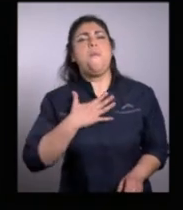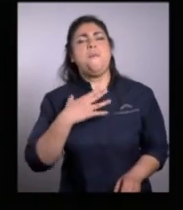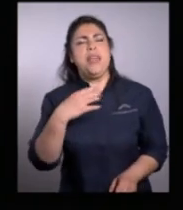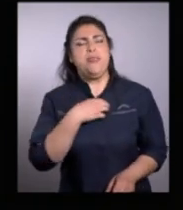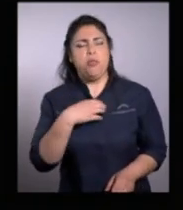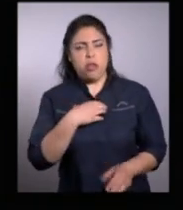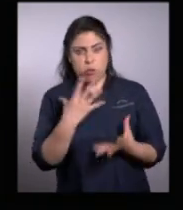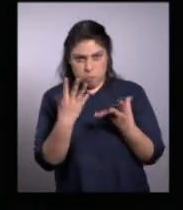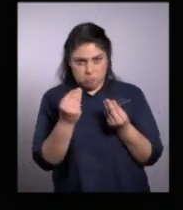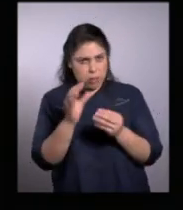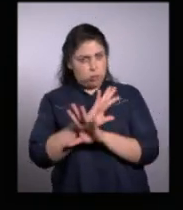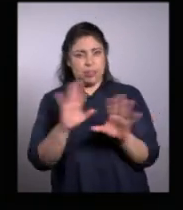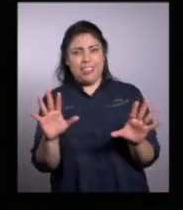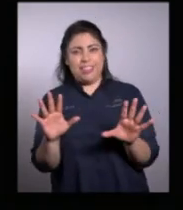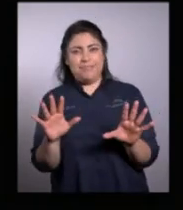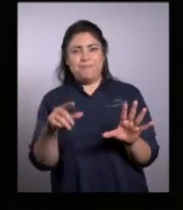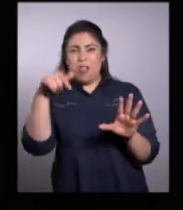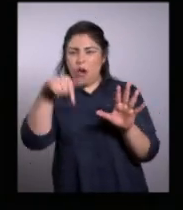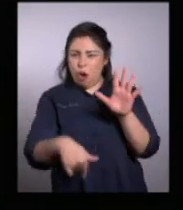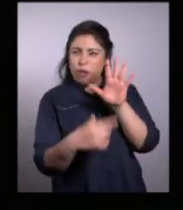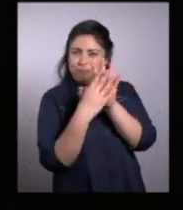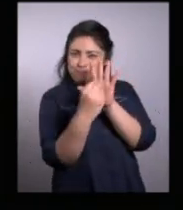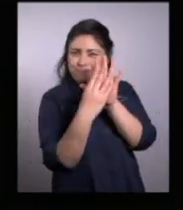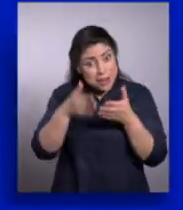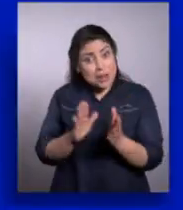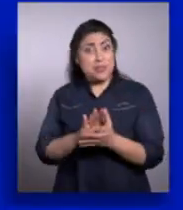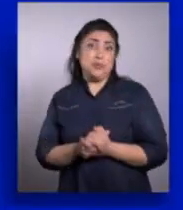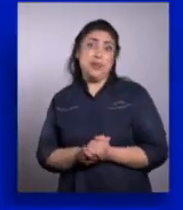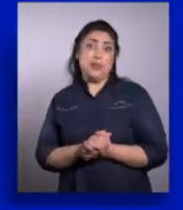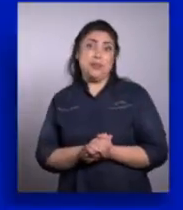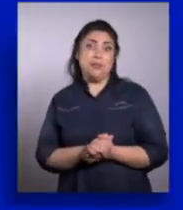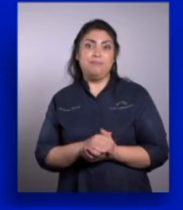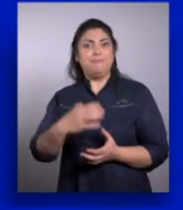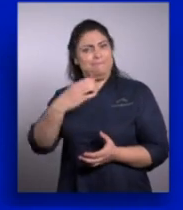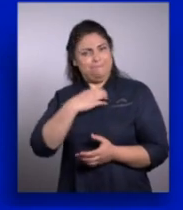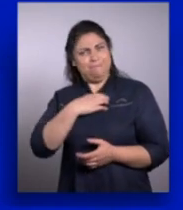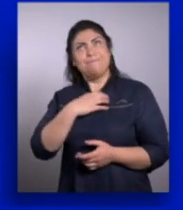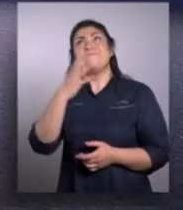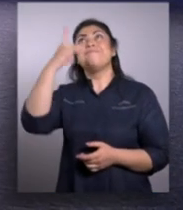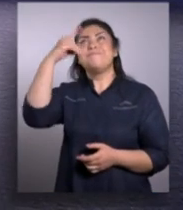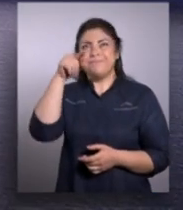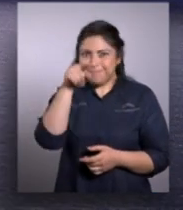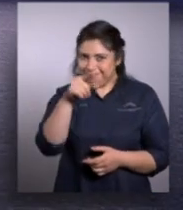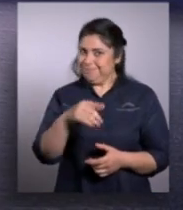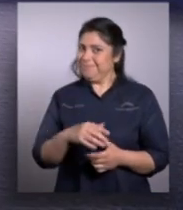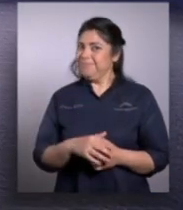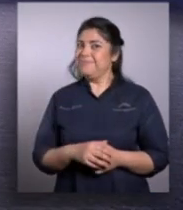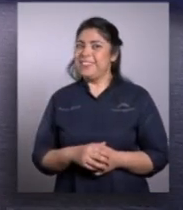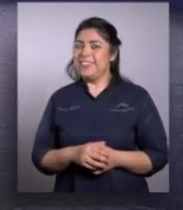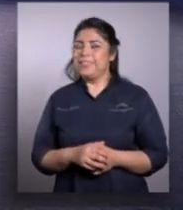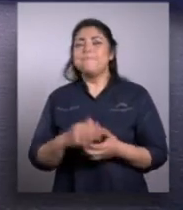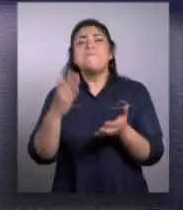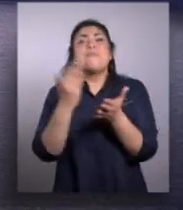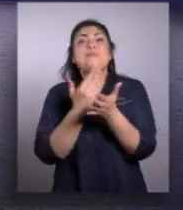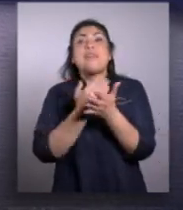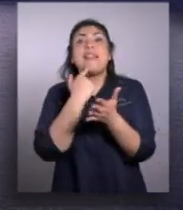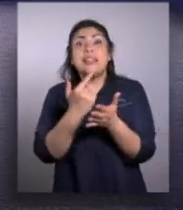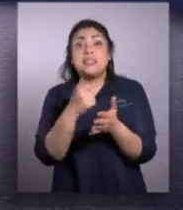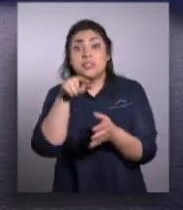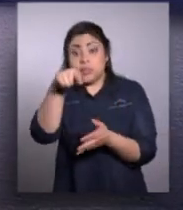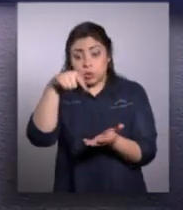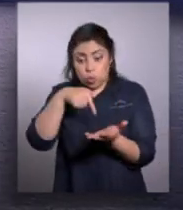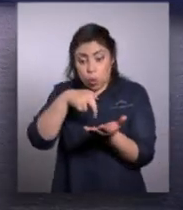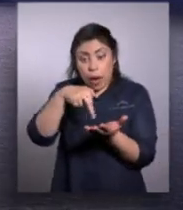digas es soy de dios soy su pertenencia y luego dice cuando pases por las aguas yo estaré